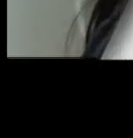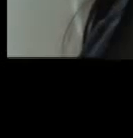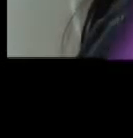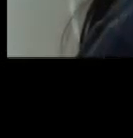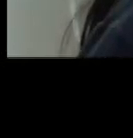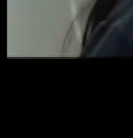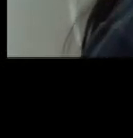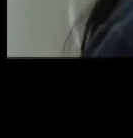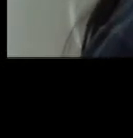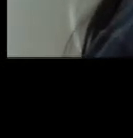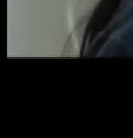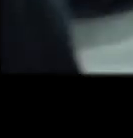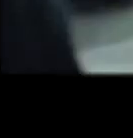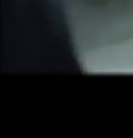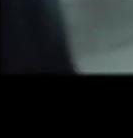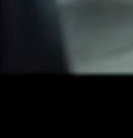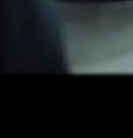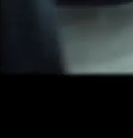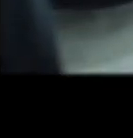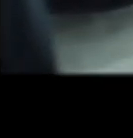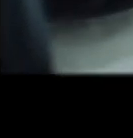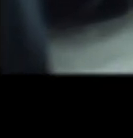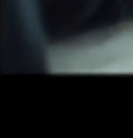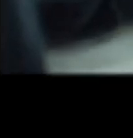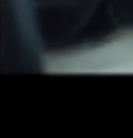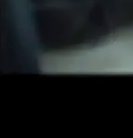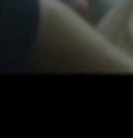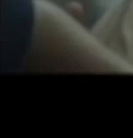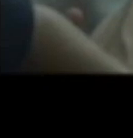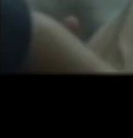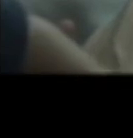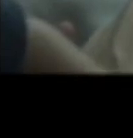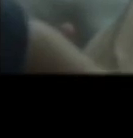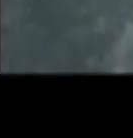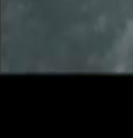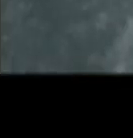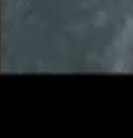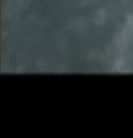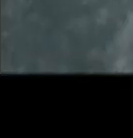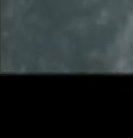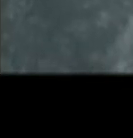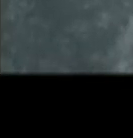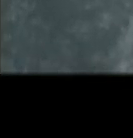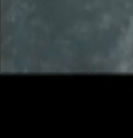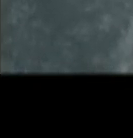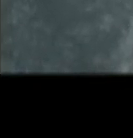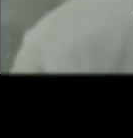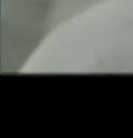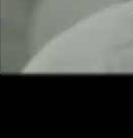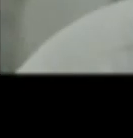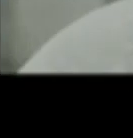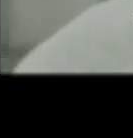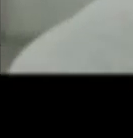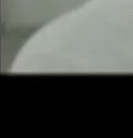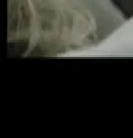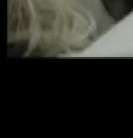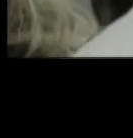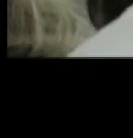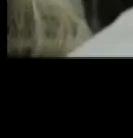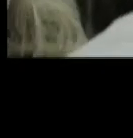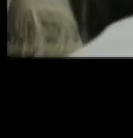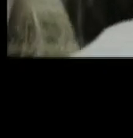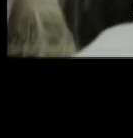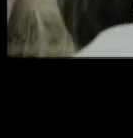Me hice una nueva amiga en el cole. Se llama Eva. Una película ganadora de premios y reconocimientos